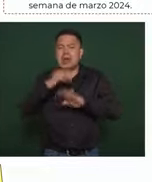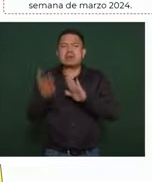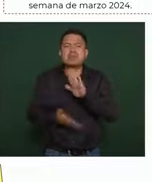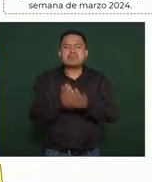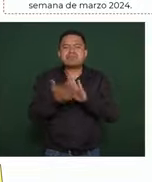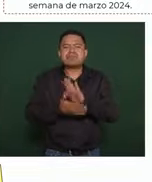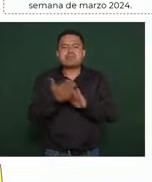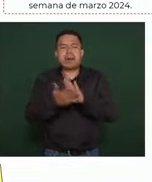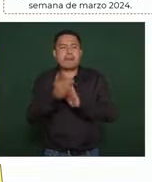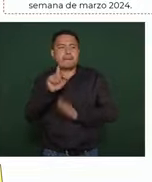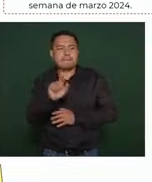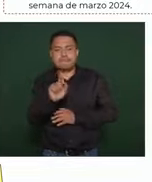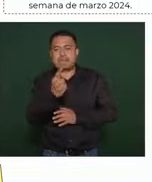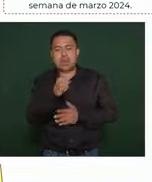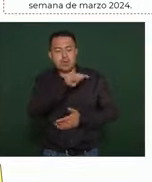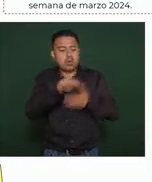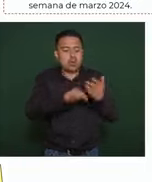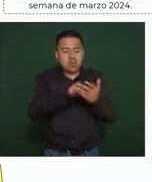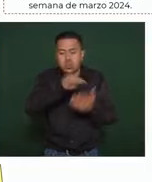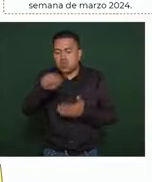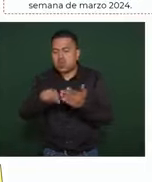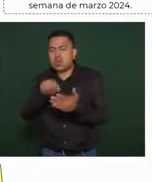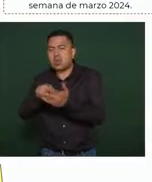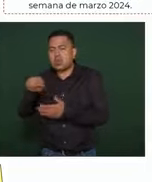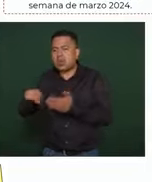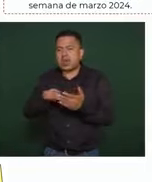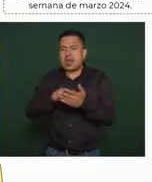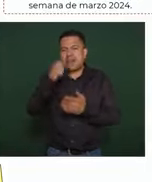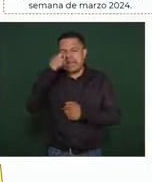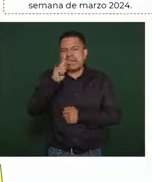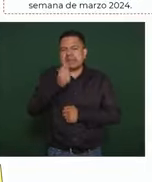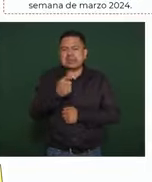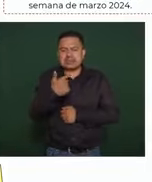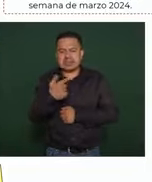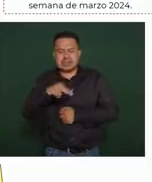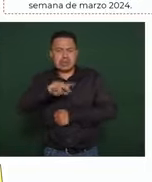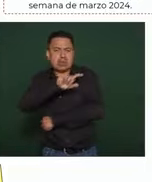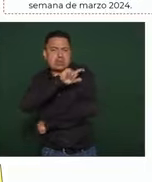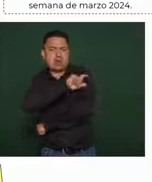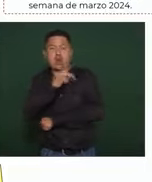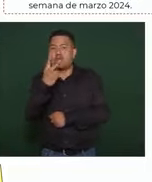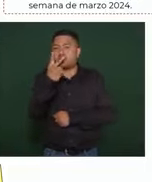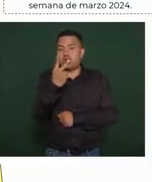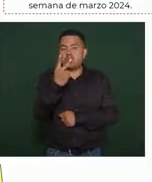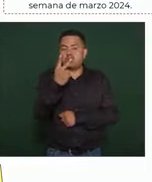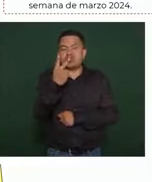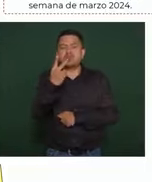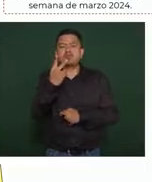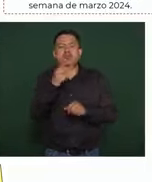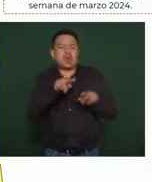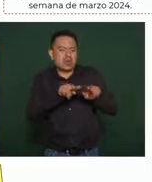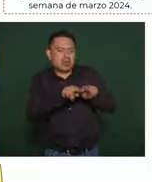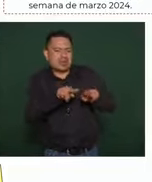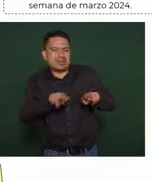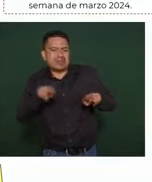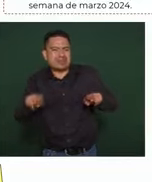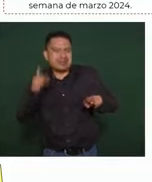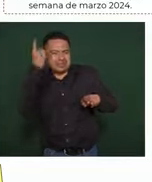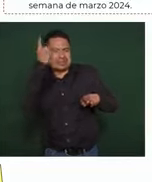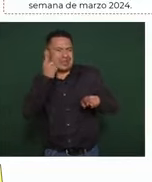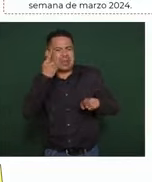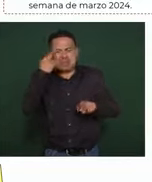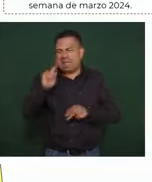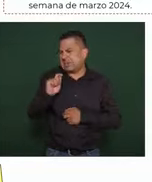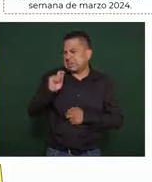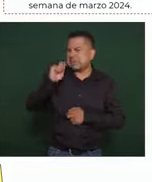21 instalaciones para alojar a la Guardia Nacional y dos unidades habitacionales para